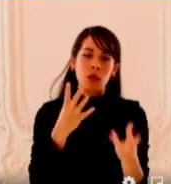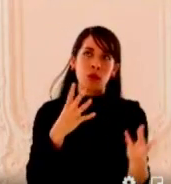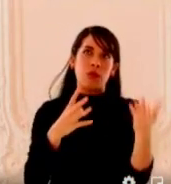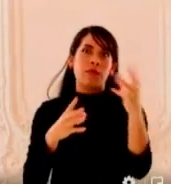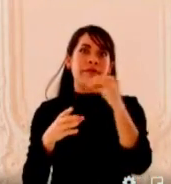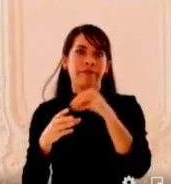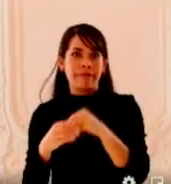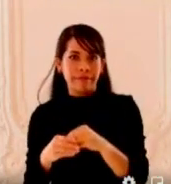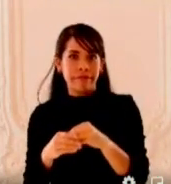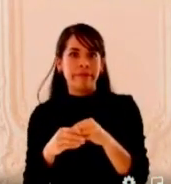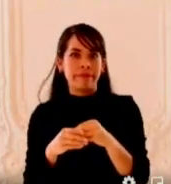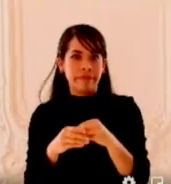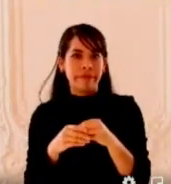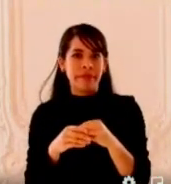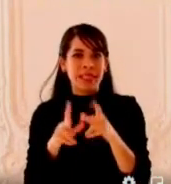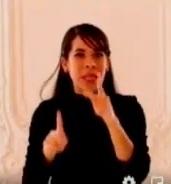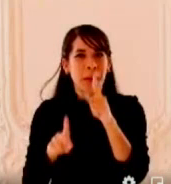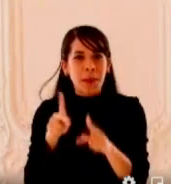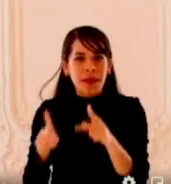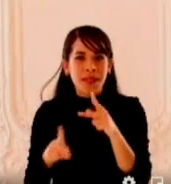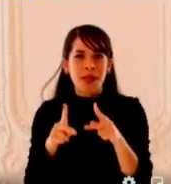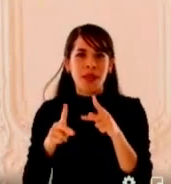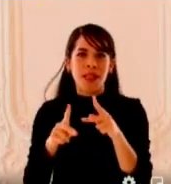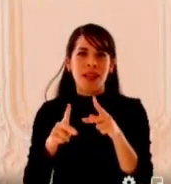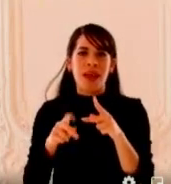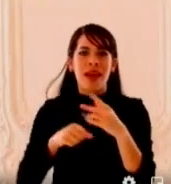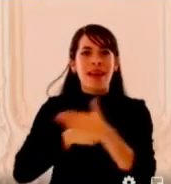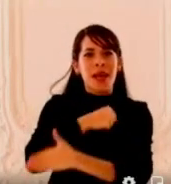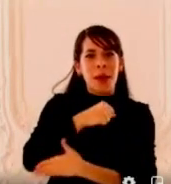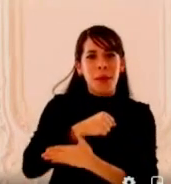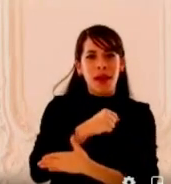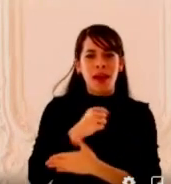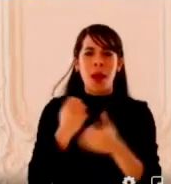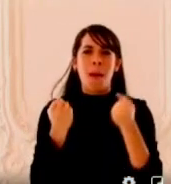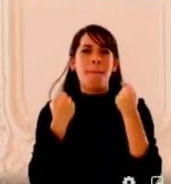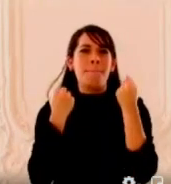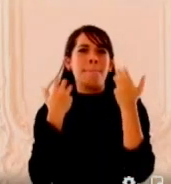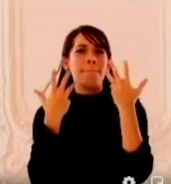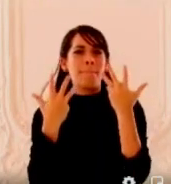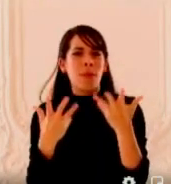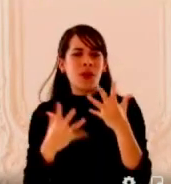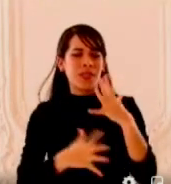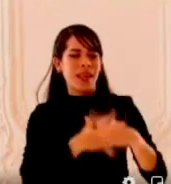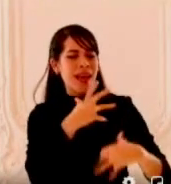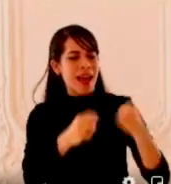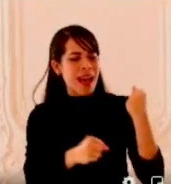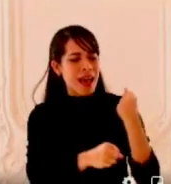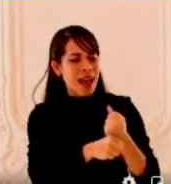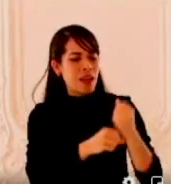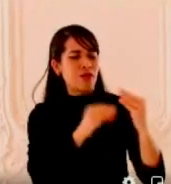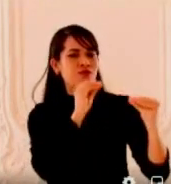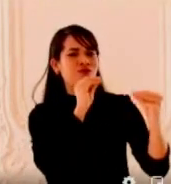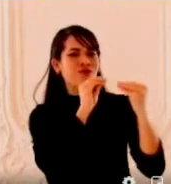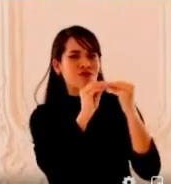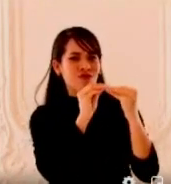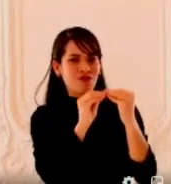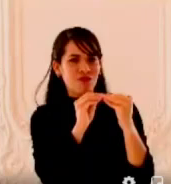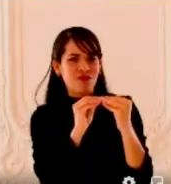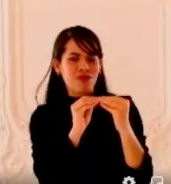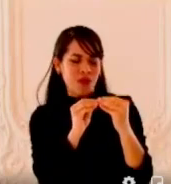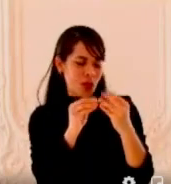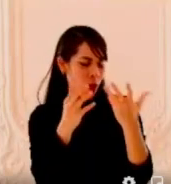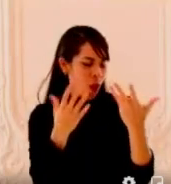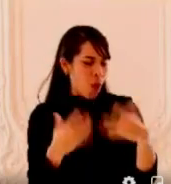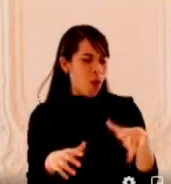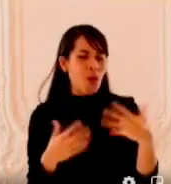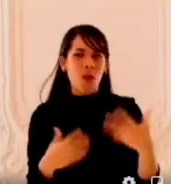el país tienen tanta frustración y han pasado muchos años donde pues estamos mejorando, pero todavía hay mucho que hacer. Así que